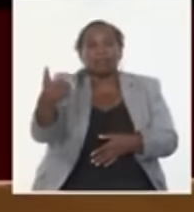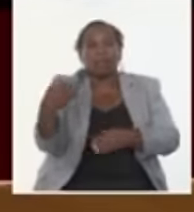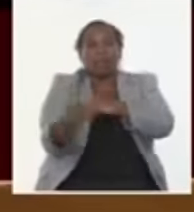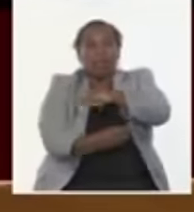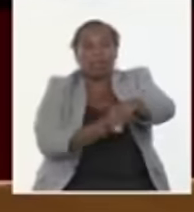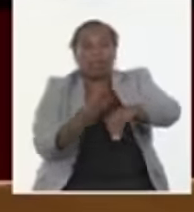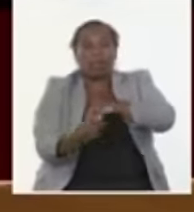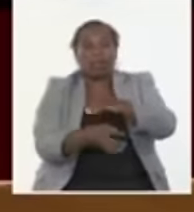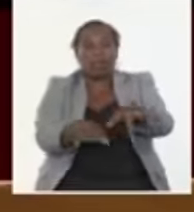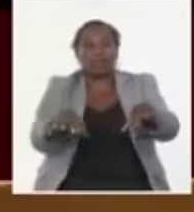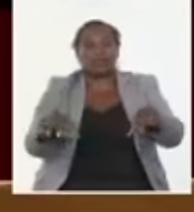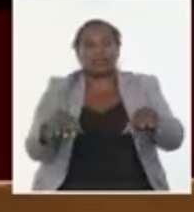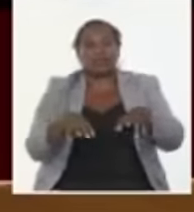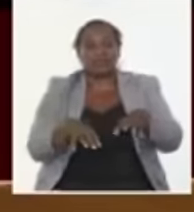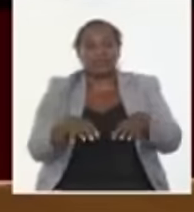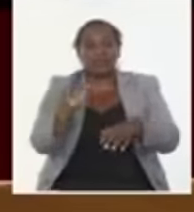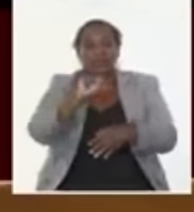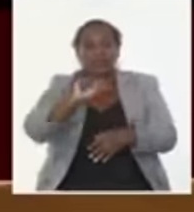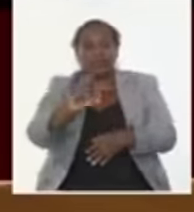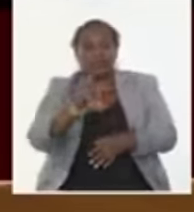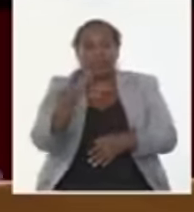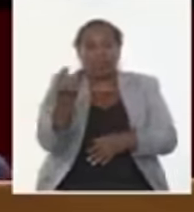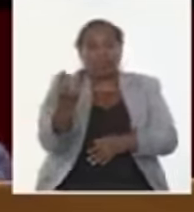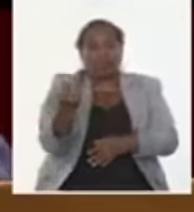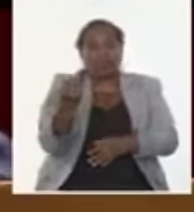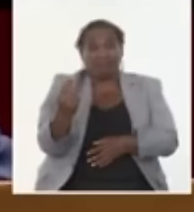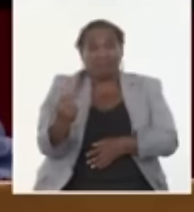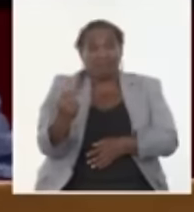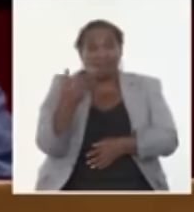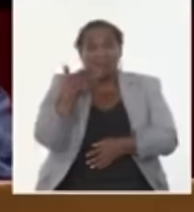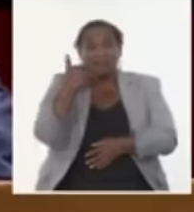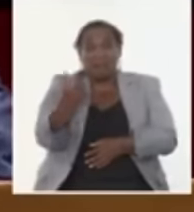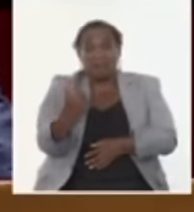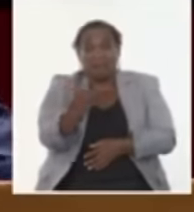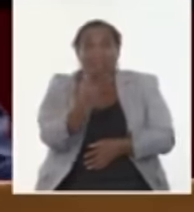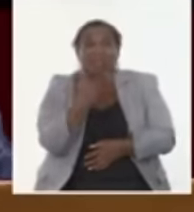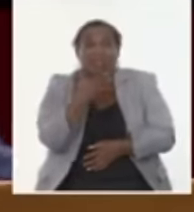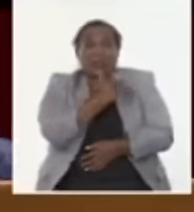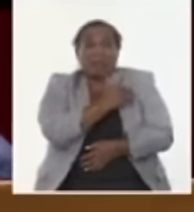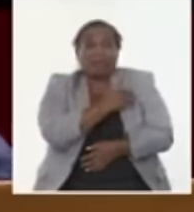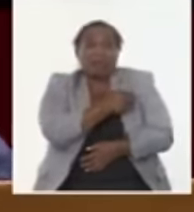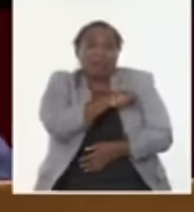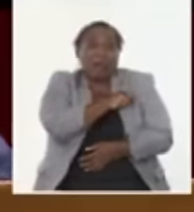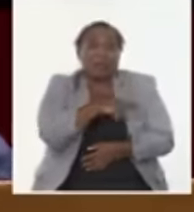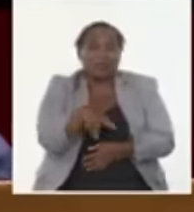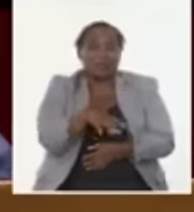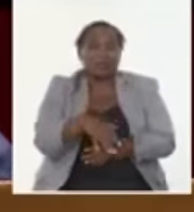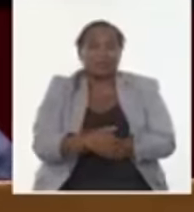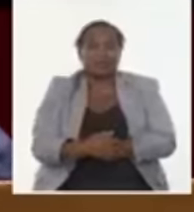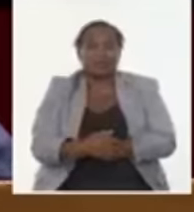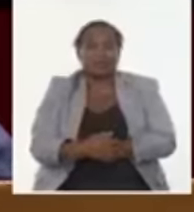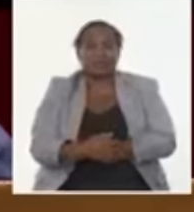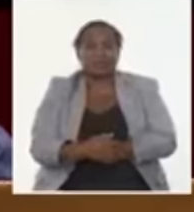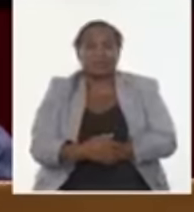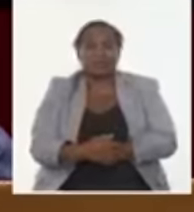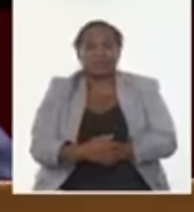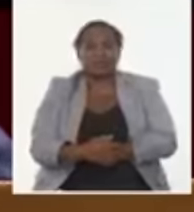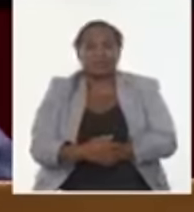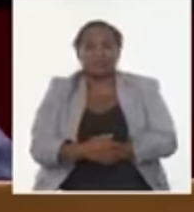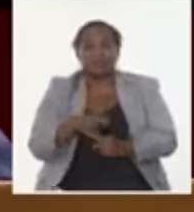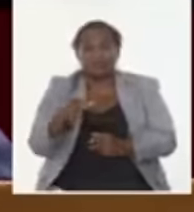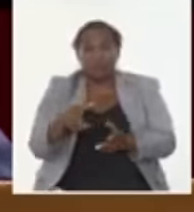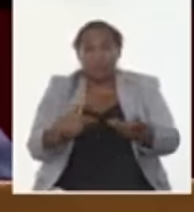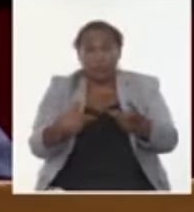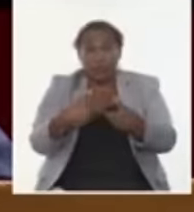actual situación socioeconómica en favor del bienestar del pueblo. En el Consejo